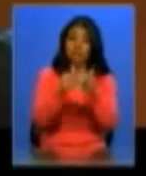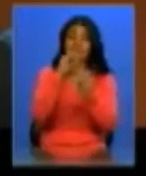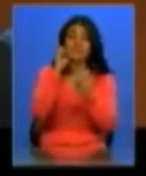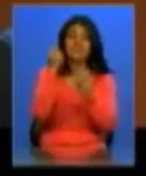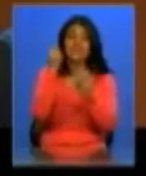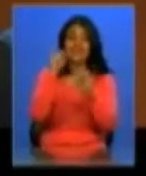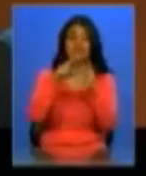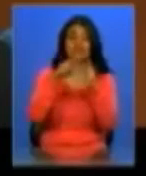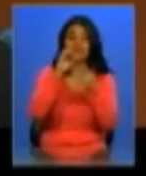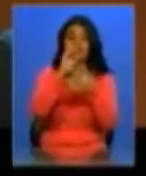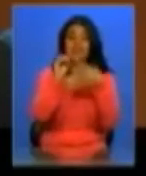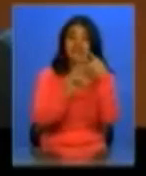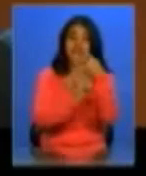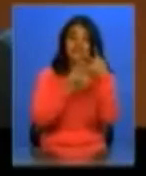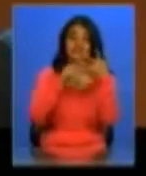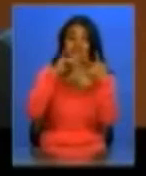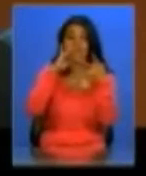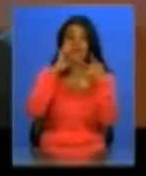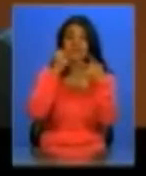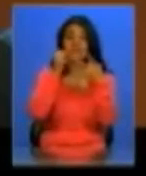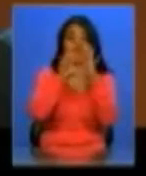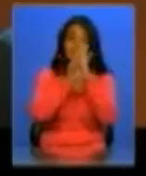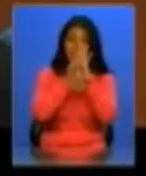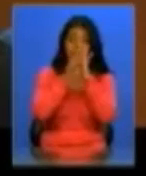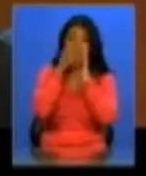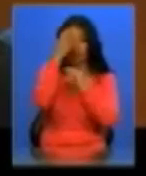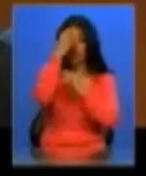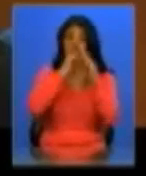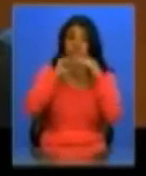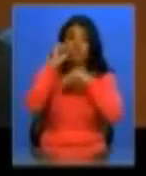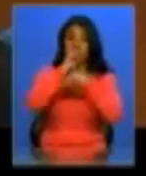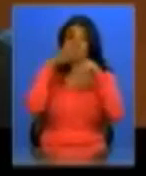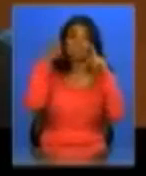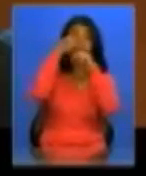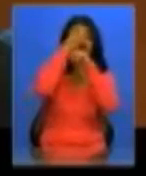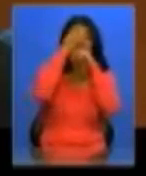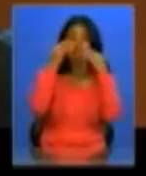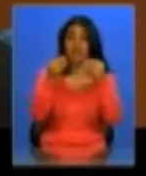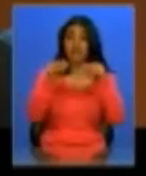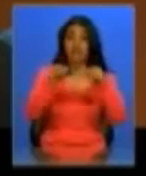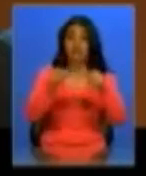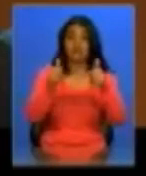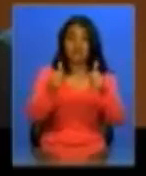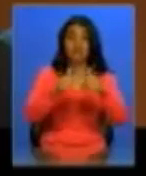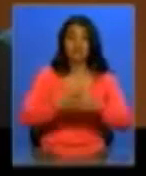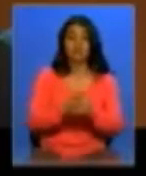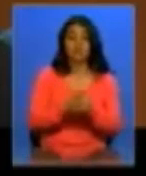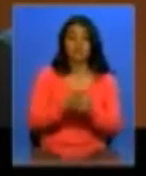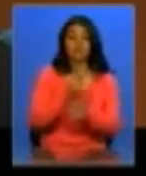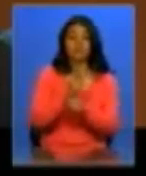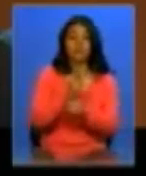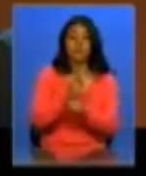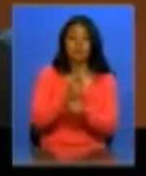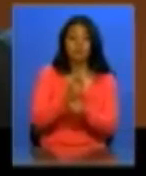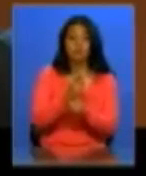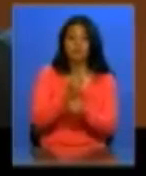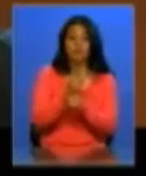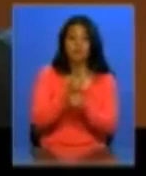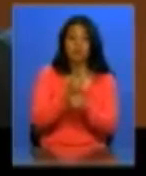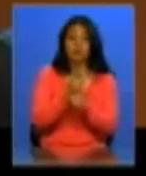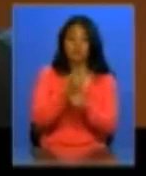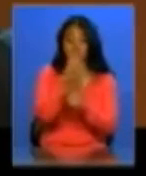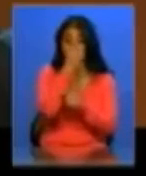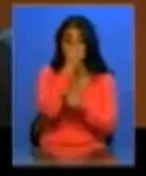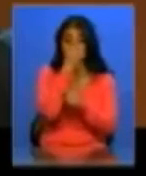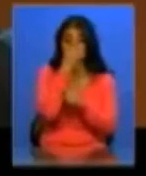la CNESI y el CIACES, para alcanzar la excelencia académica. Por esa dedicación y con el